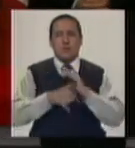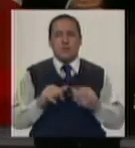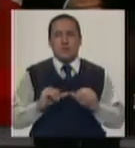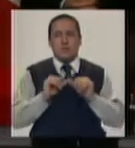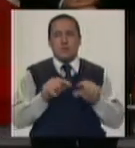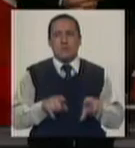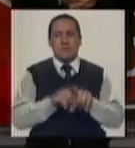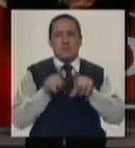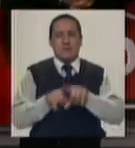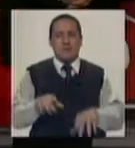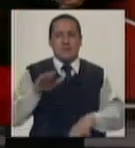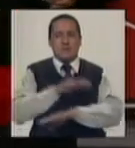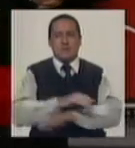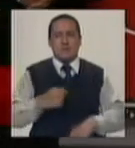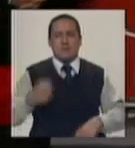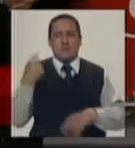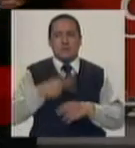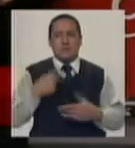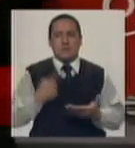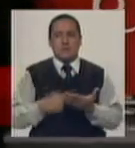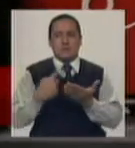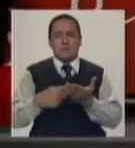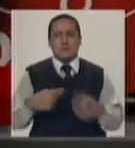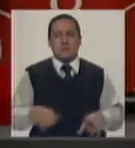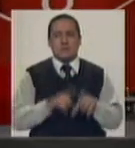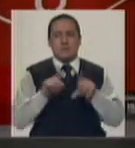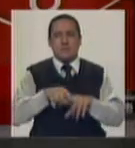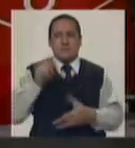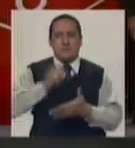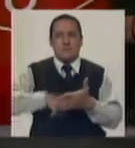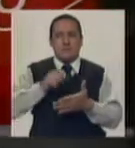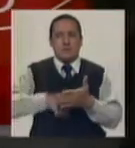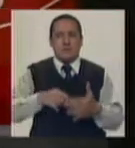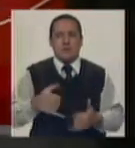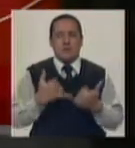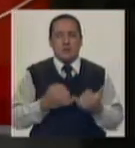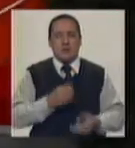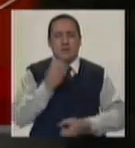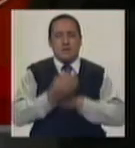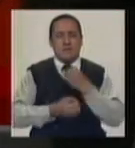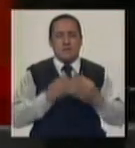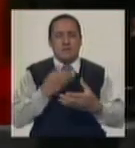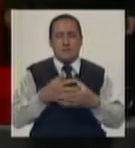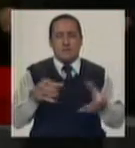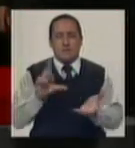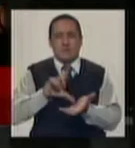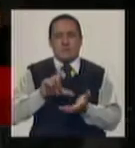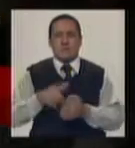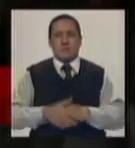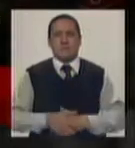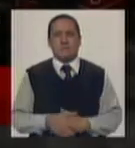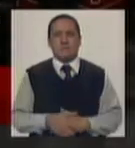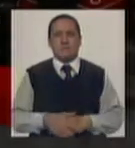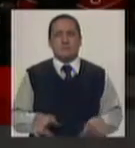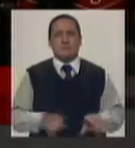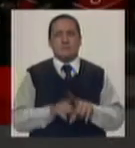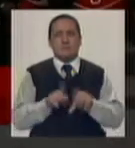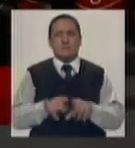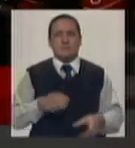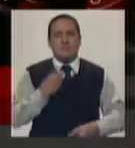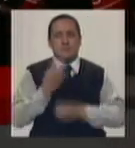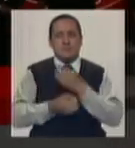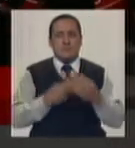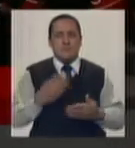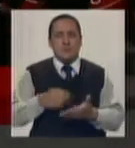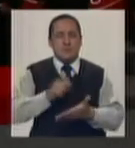horas de la tarde con la segunda sesión y posteriormente suscribir la declaración de Lima. Esta declaración es